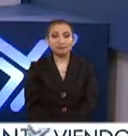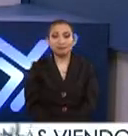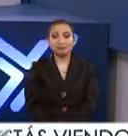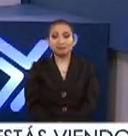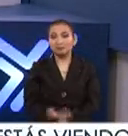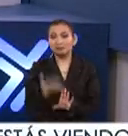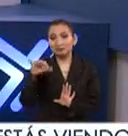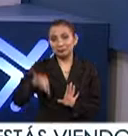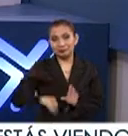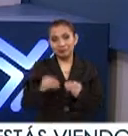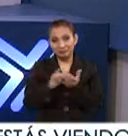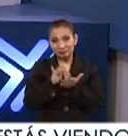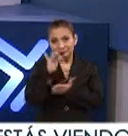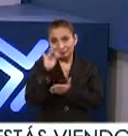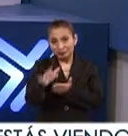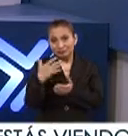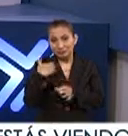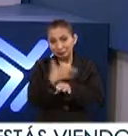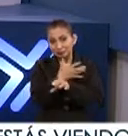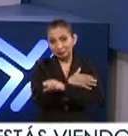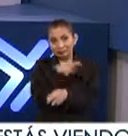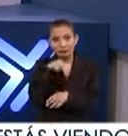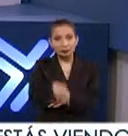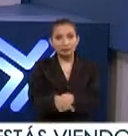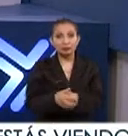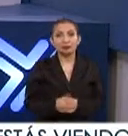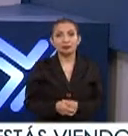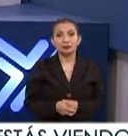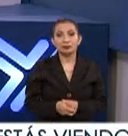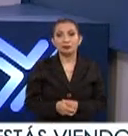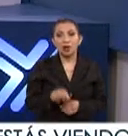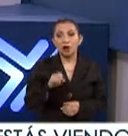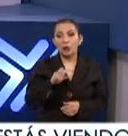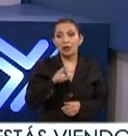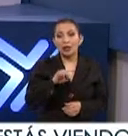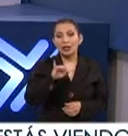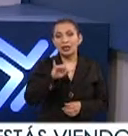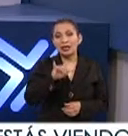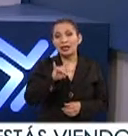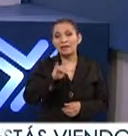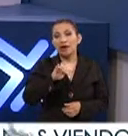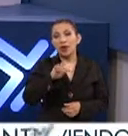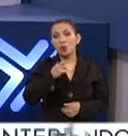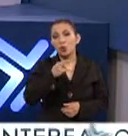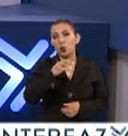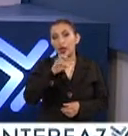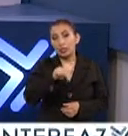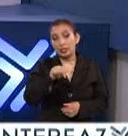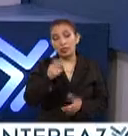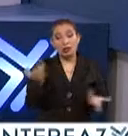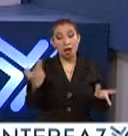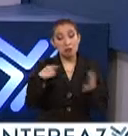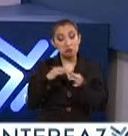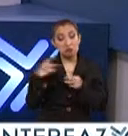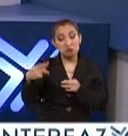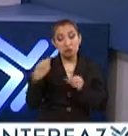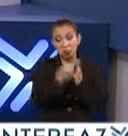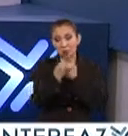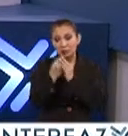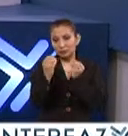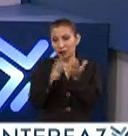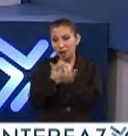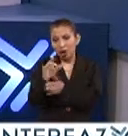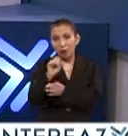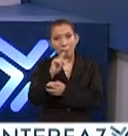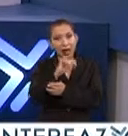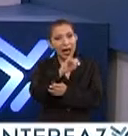Pues muy interesante, muchísimas gracias por haber estado con nosotros, Omar Ibargüen, y contarnos todas estas alternativas. Muchísimas gracias.